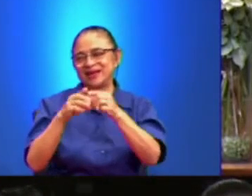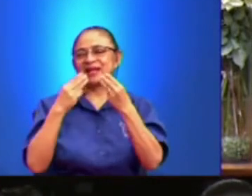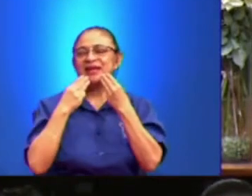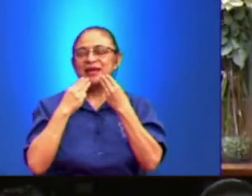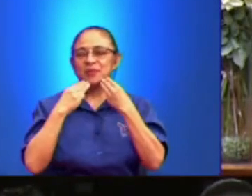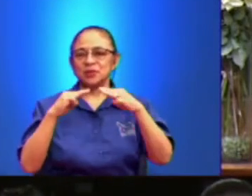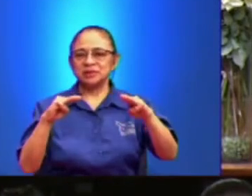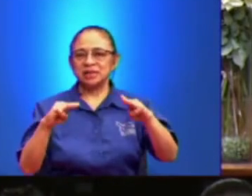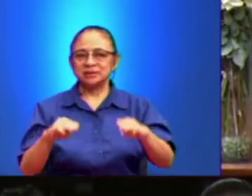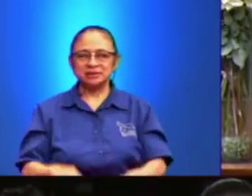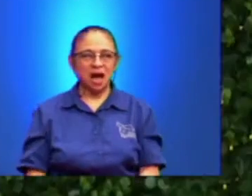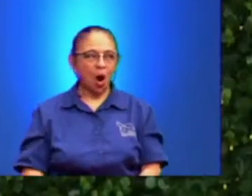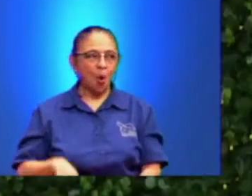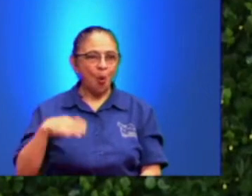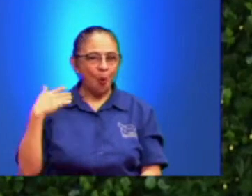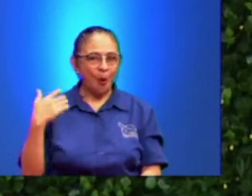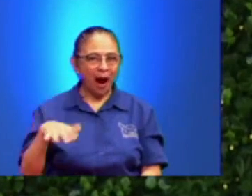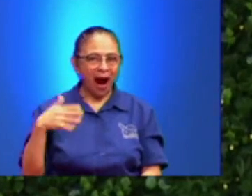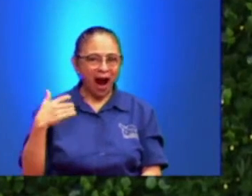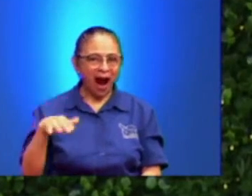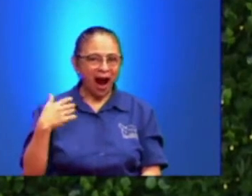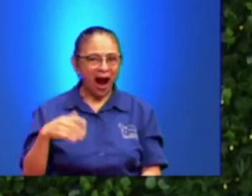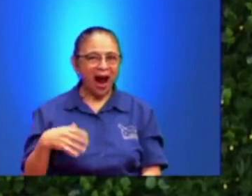atrevidos desde